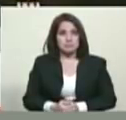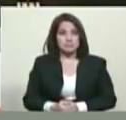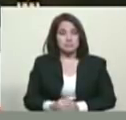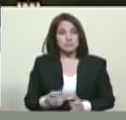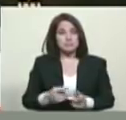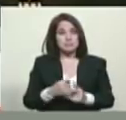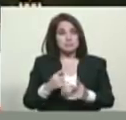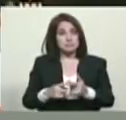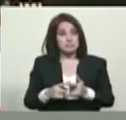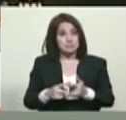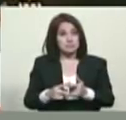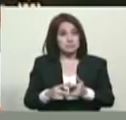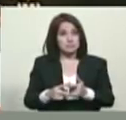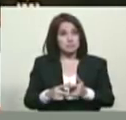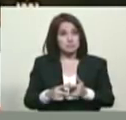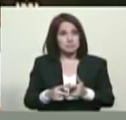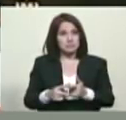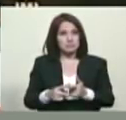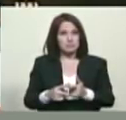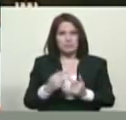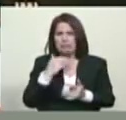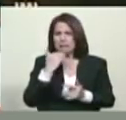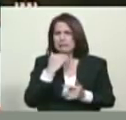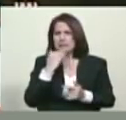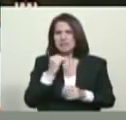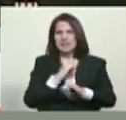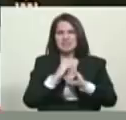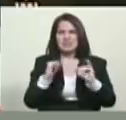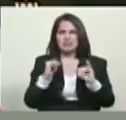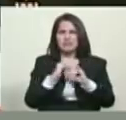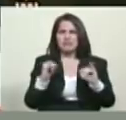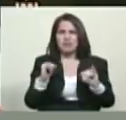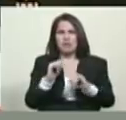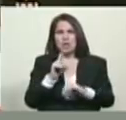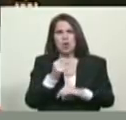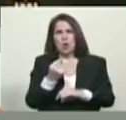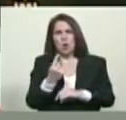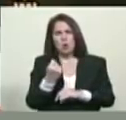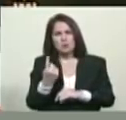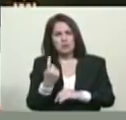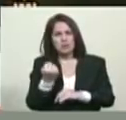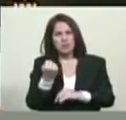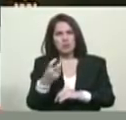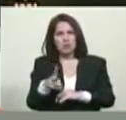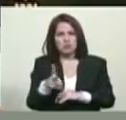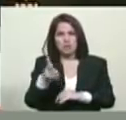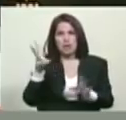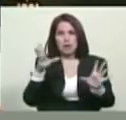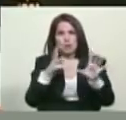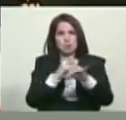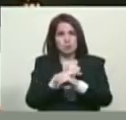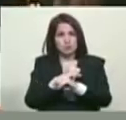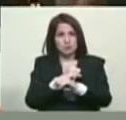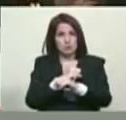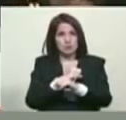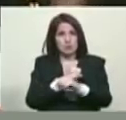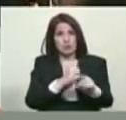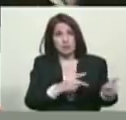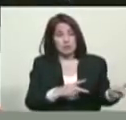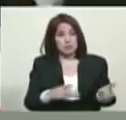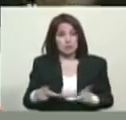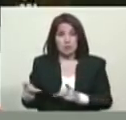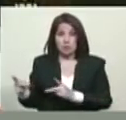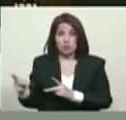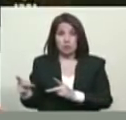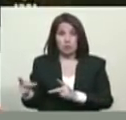Entonces, acabó casi cerca a las 11, 12 de la noche, Fidel me invitó